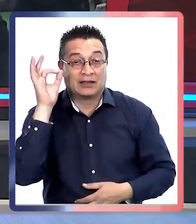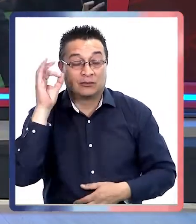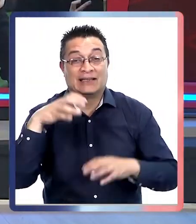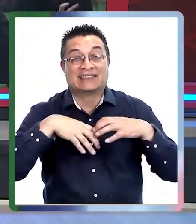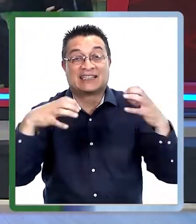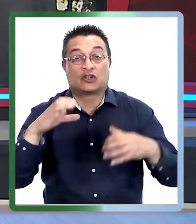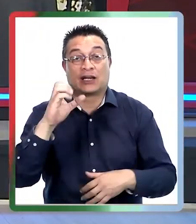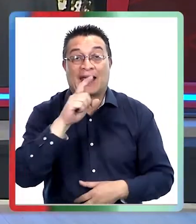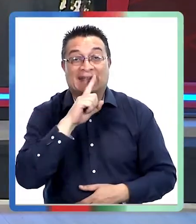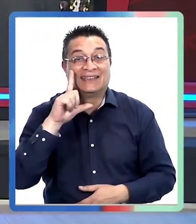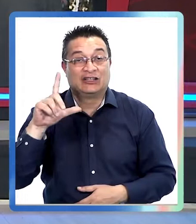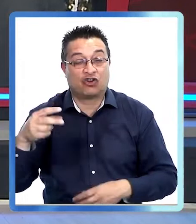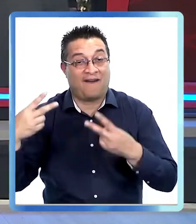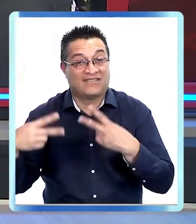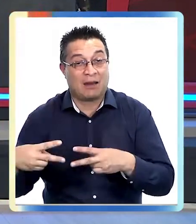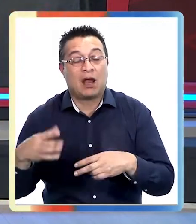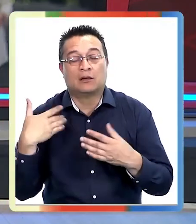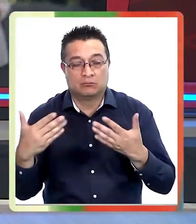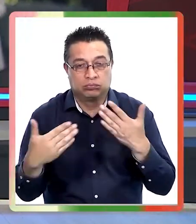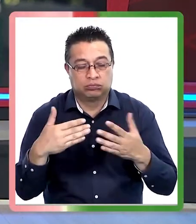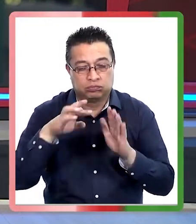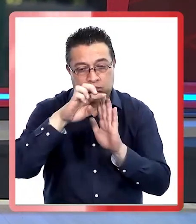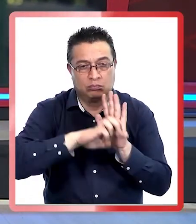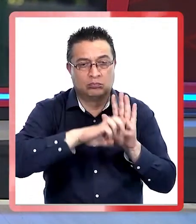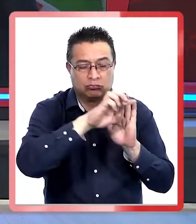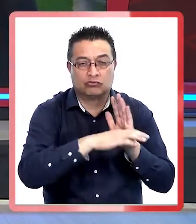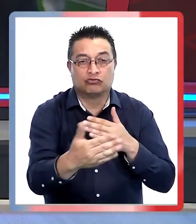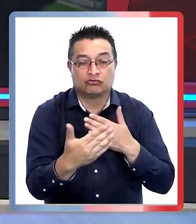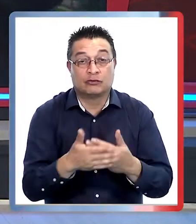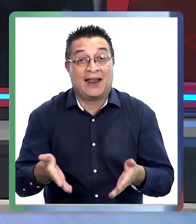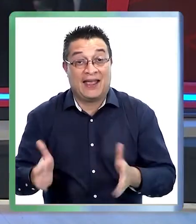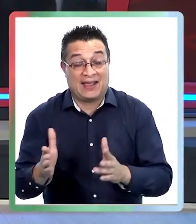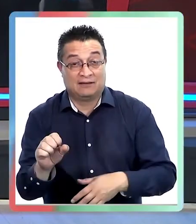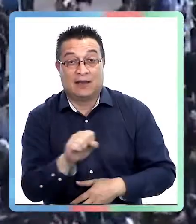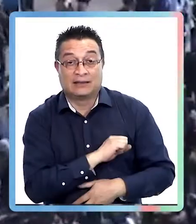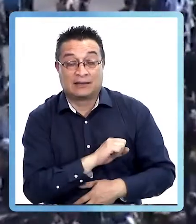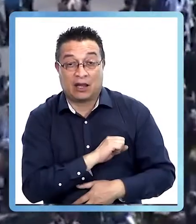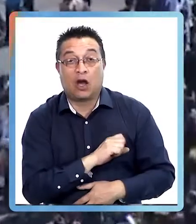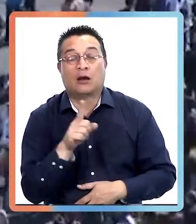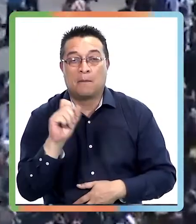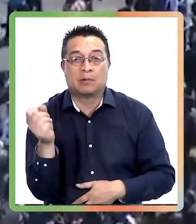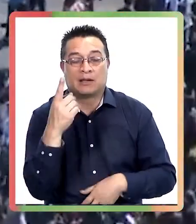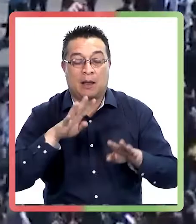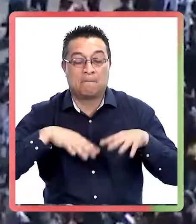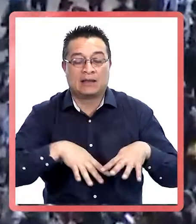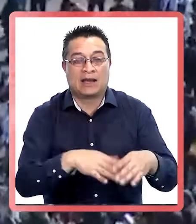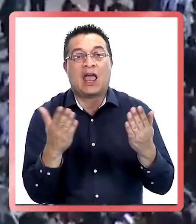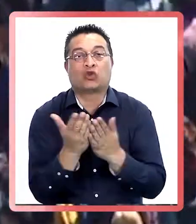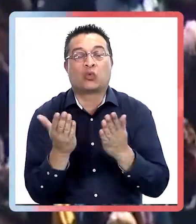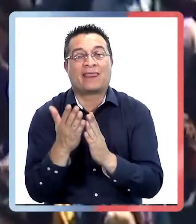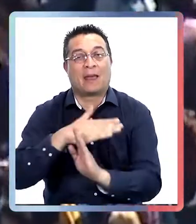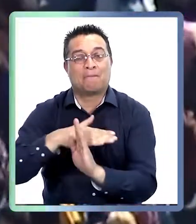reunían en Cerro Castillo, en Viña del Mar, para coordinar la agenda de proyectos que vienen, por las calles de la capital se realizaba la primera marcha de